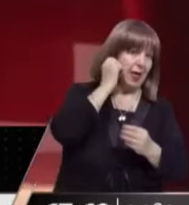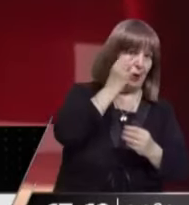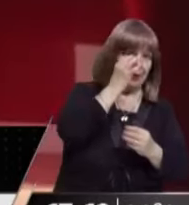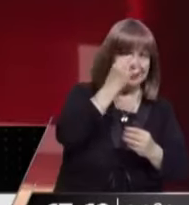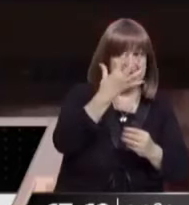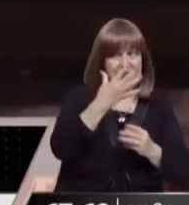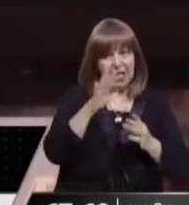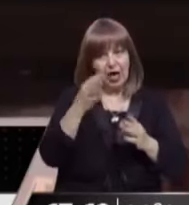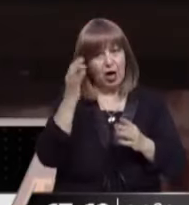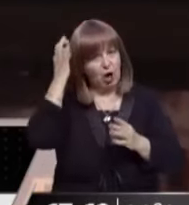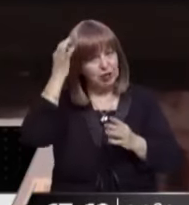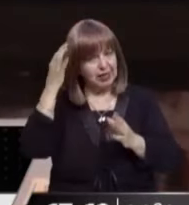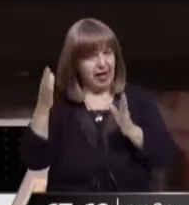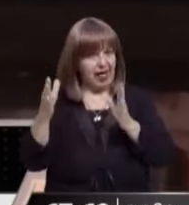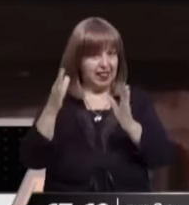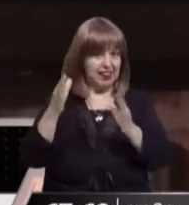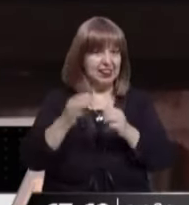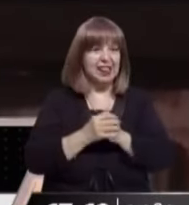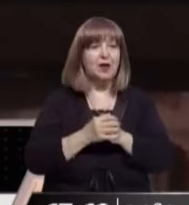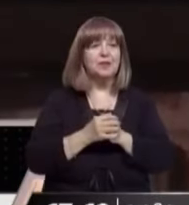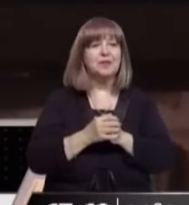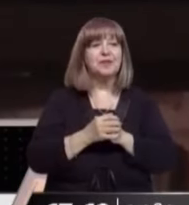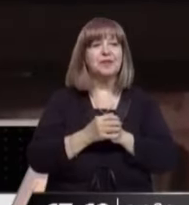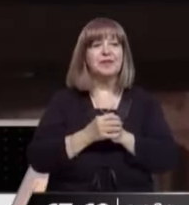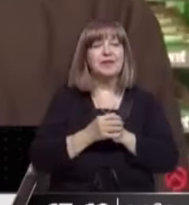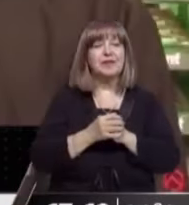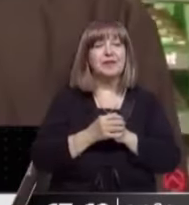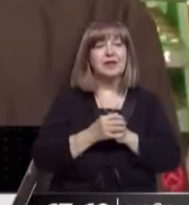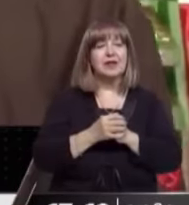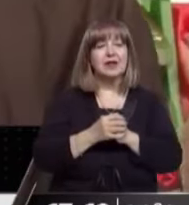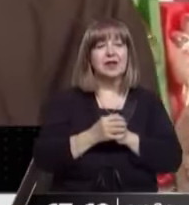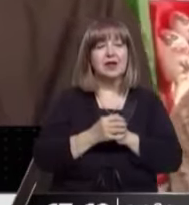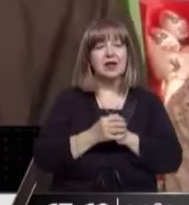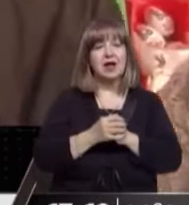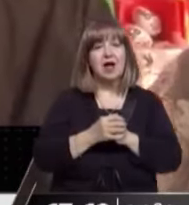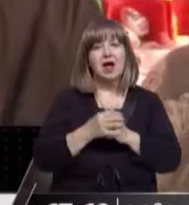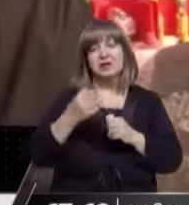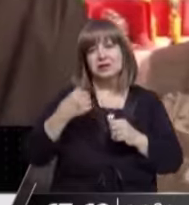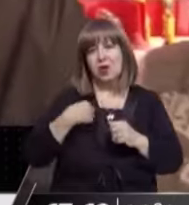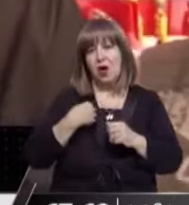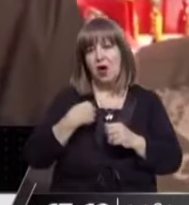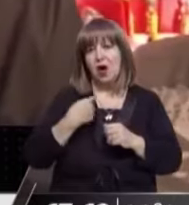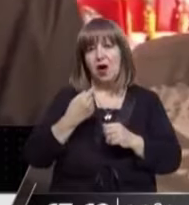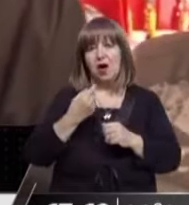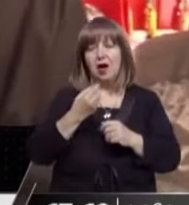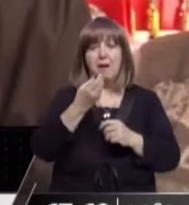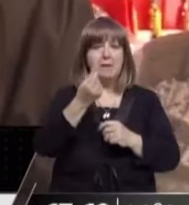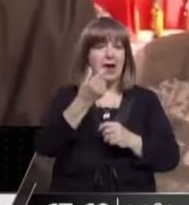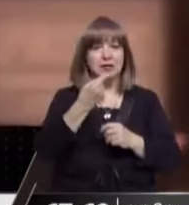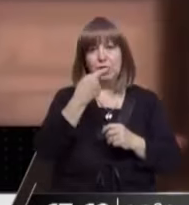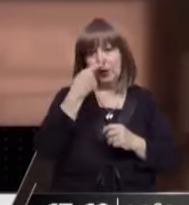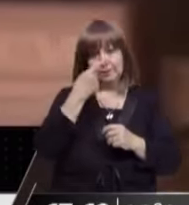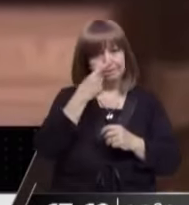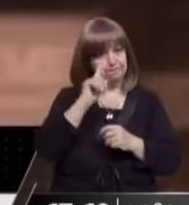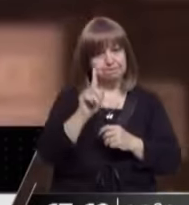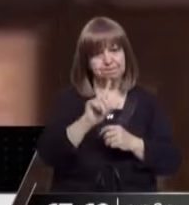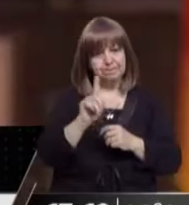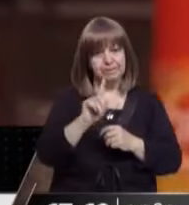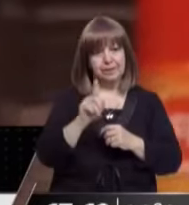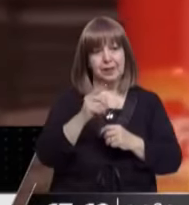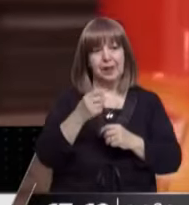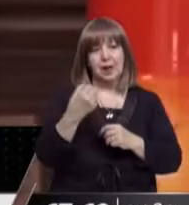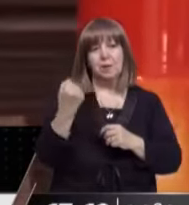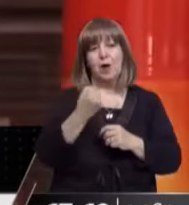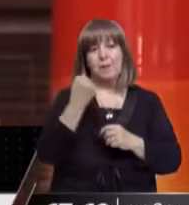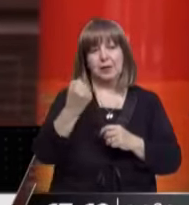años. La verdad que el precio no es algo que se me haga importante si se habla en ese contexto.